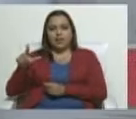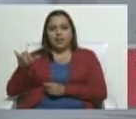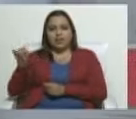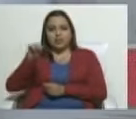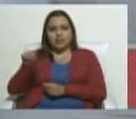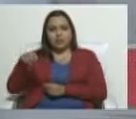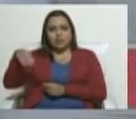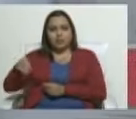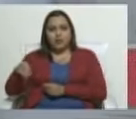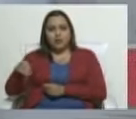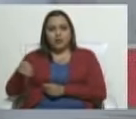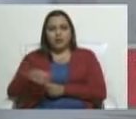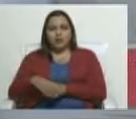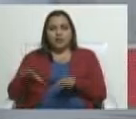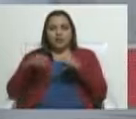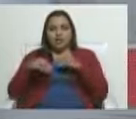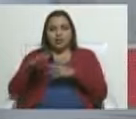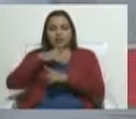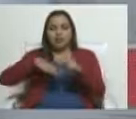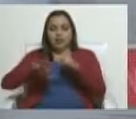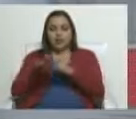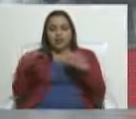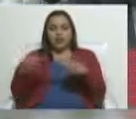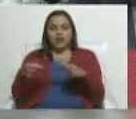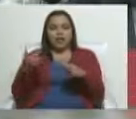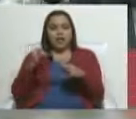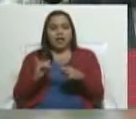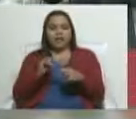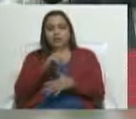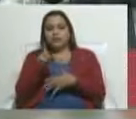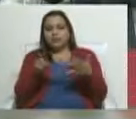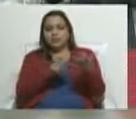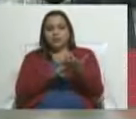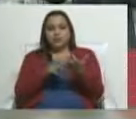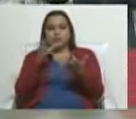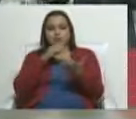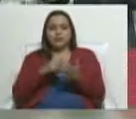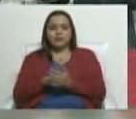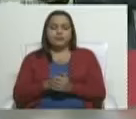recursos naturales son infinitos cuando no lo es. Pero la realidad es que